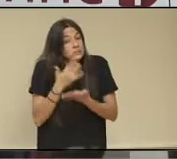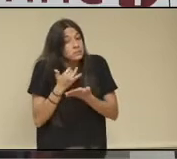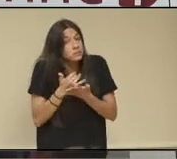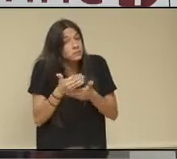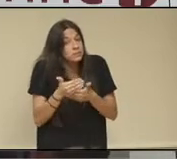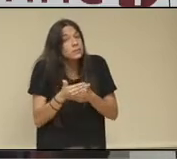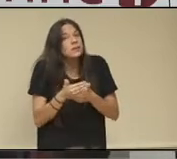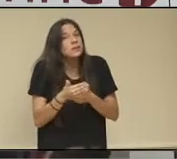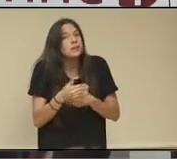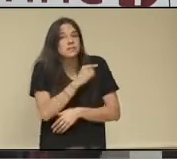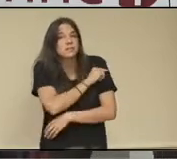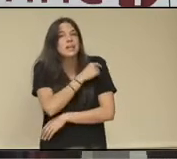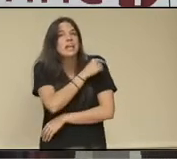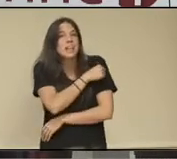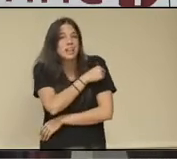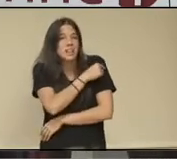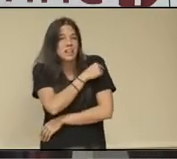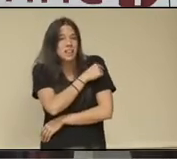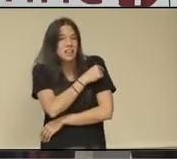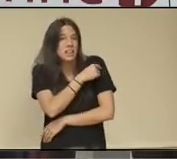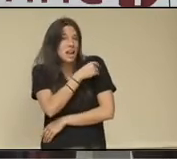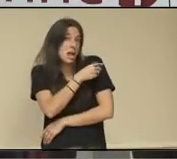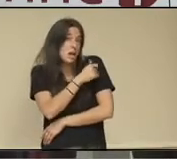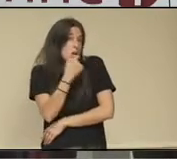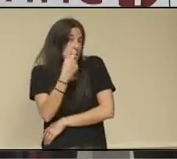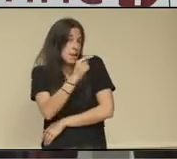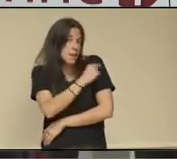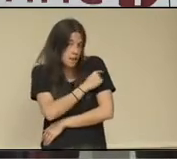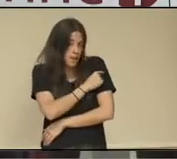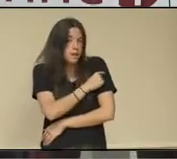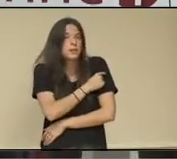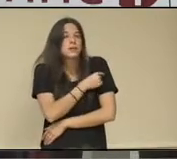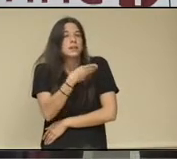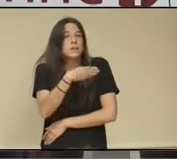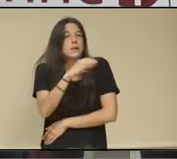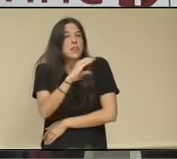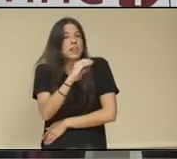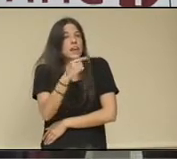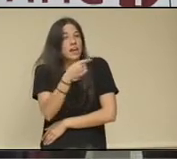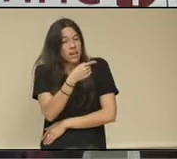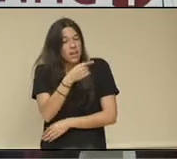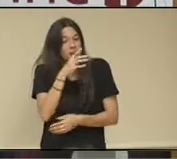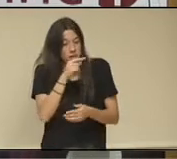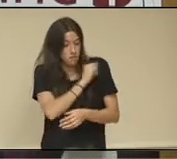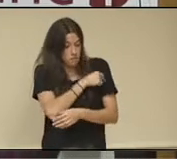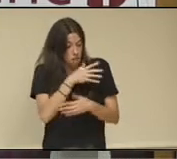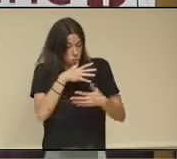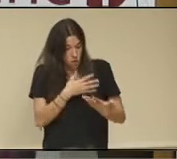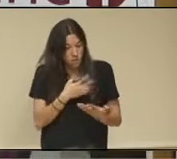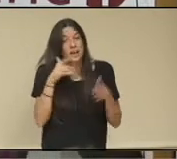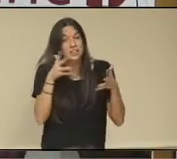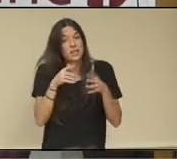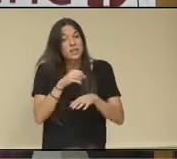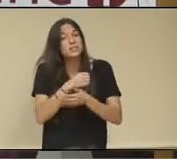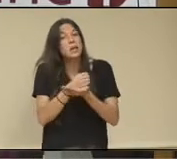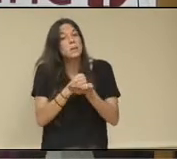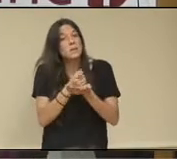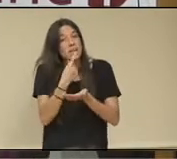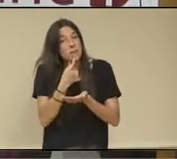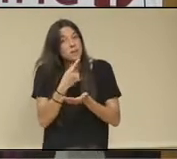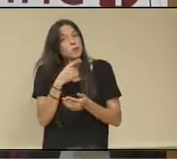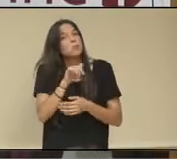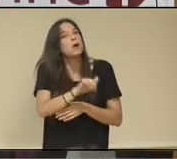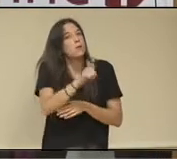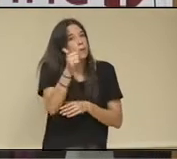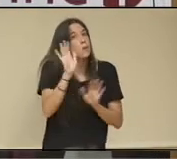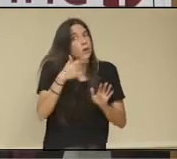vía intradermo, que es la BCG, como se pone actualmente, y las agencias de medicamento han dado su visto bueno. Pero nuestro sueño es